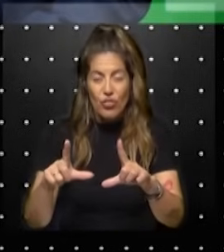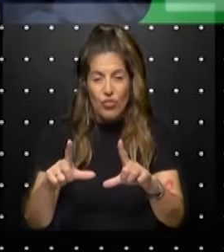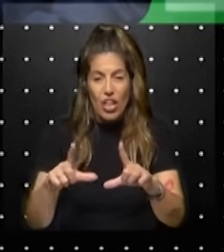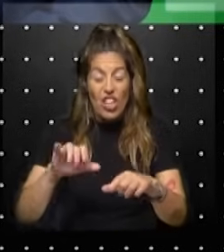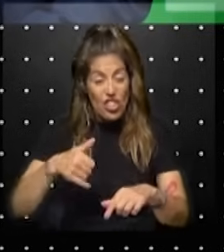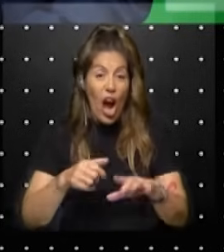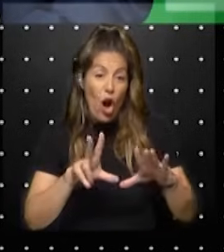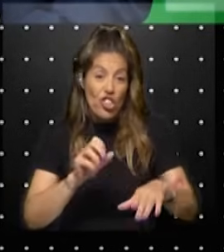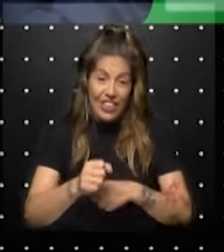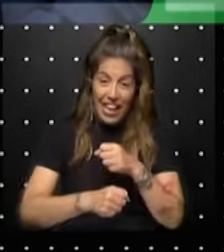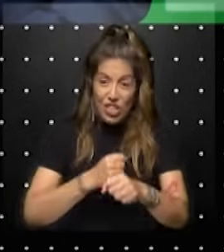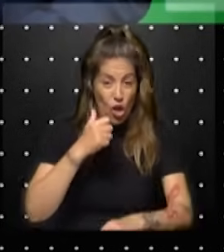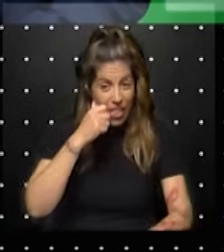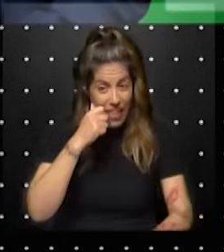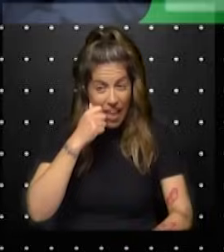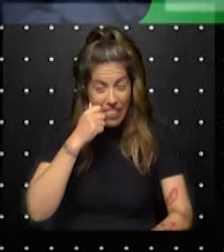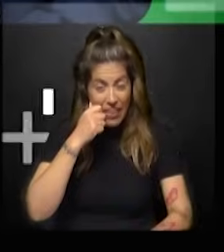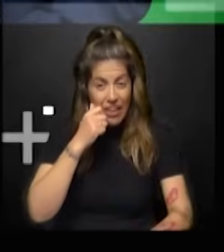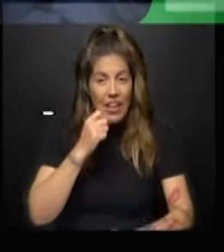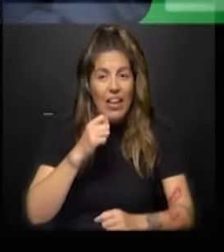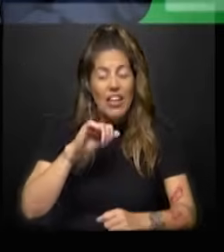Ya tienen 80 años, más que eso. Están